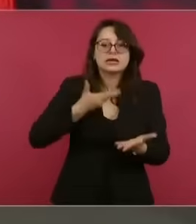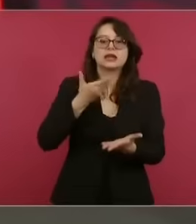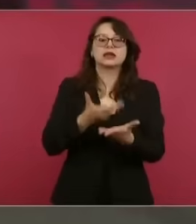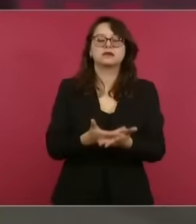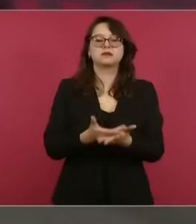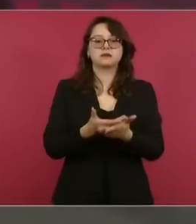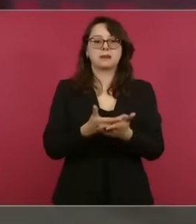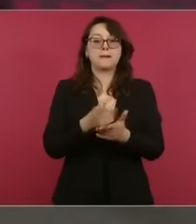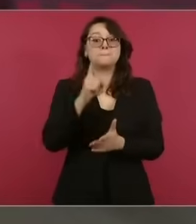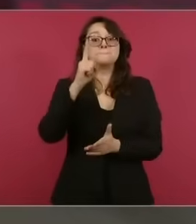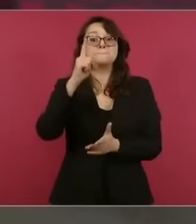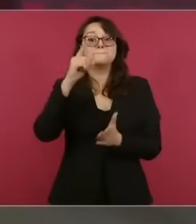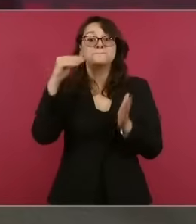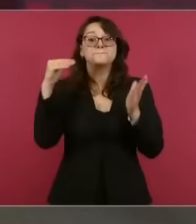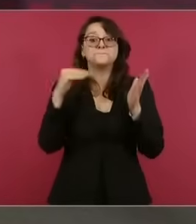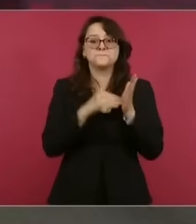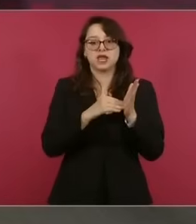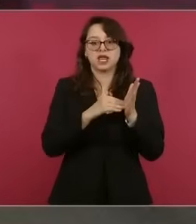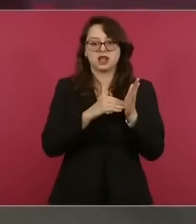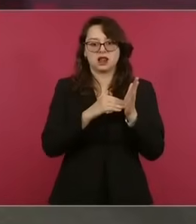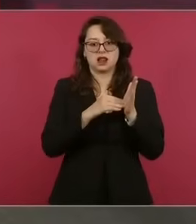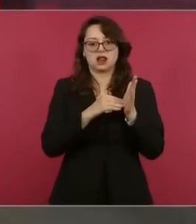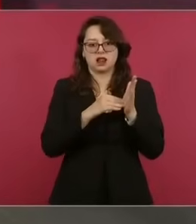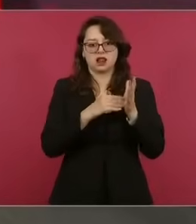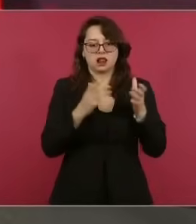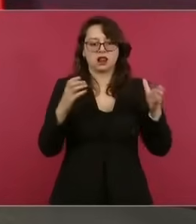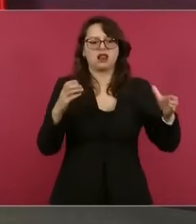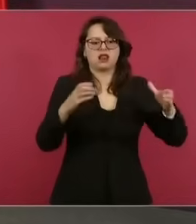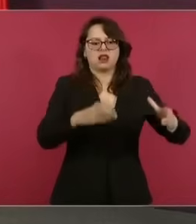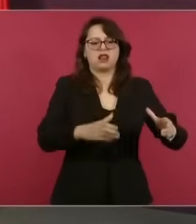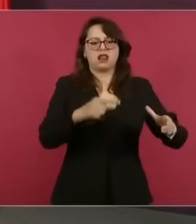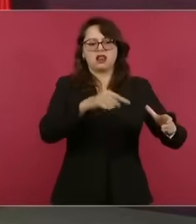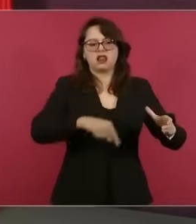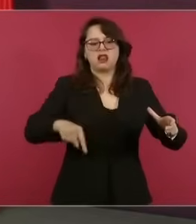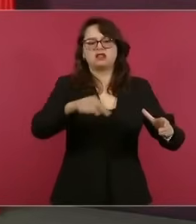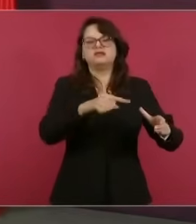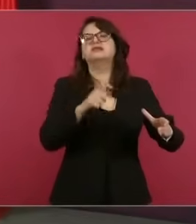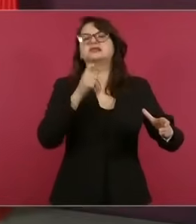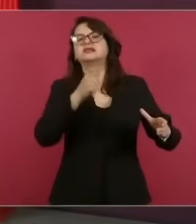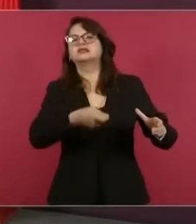de la Secretaría de Bienestar,